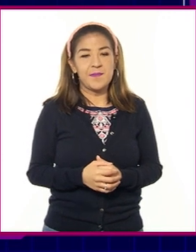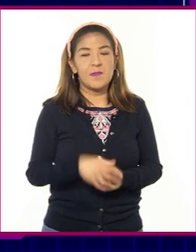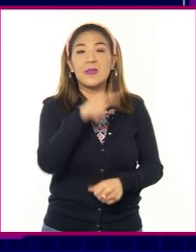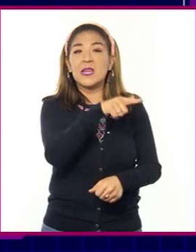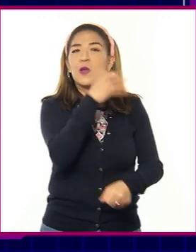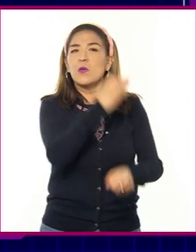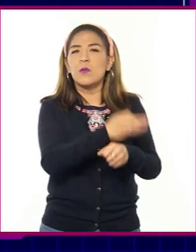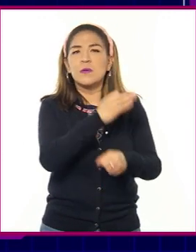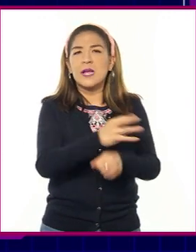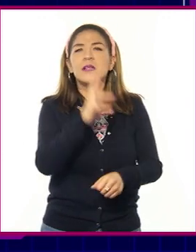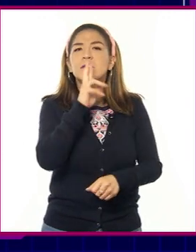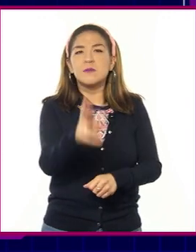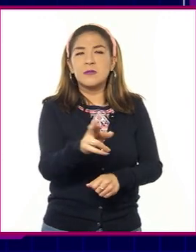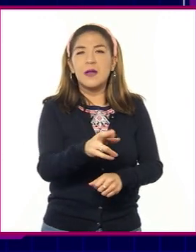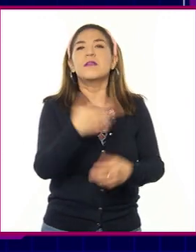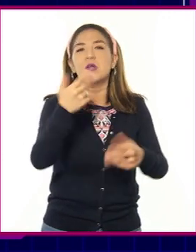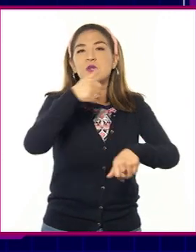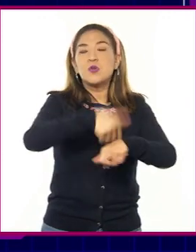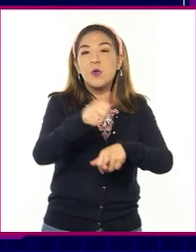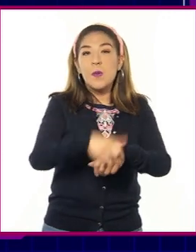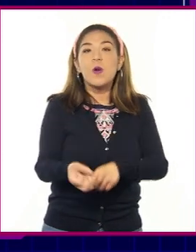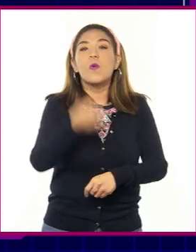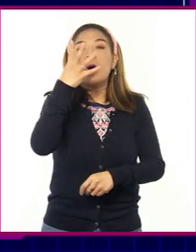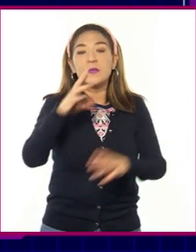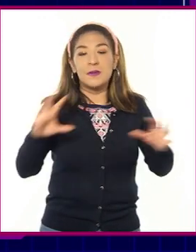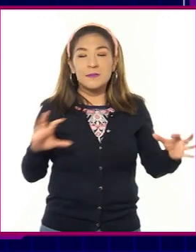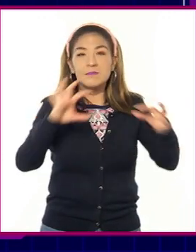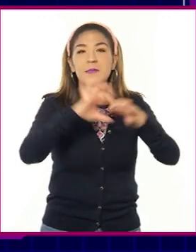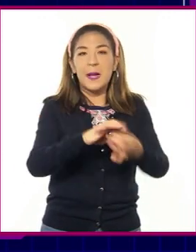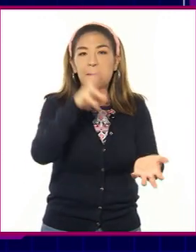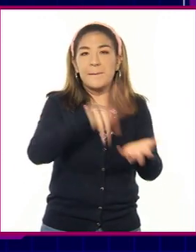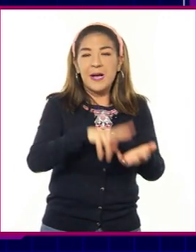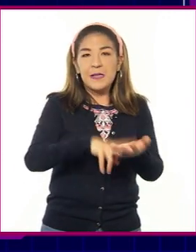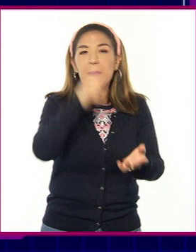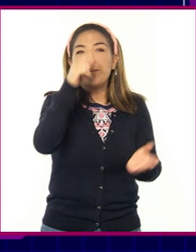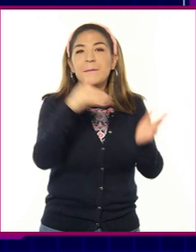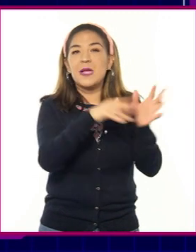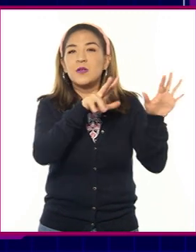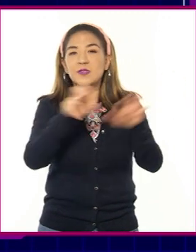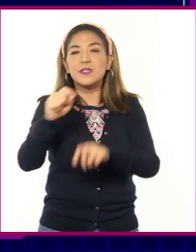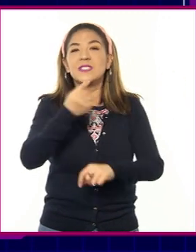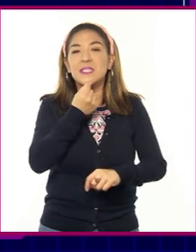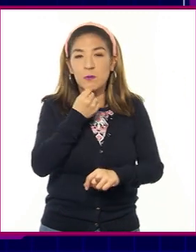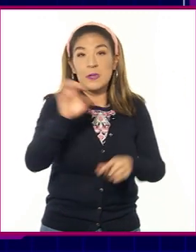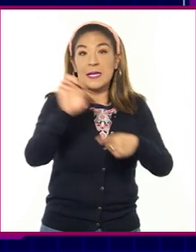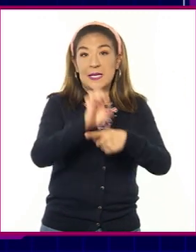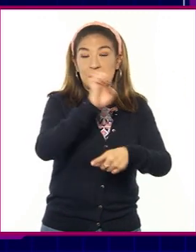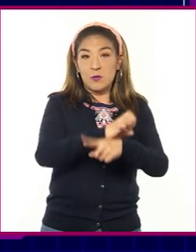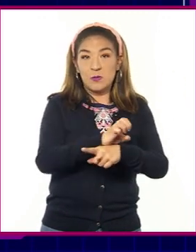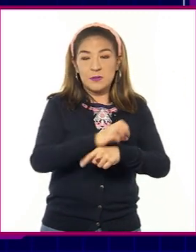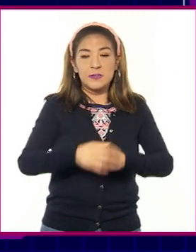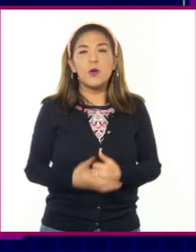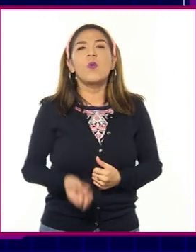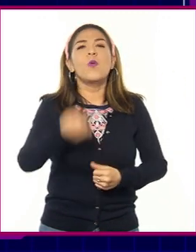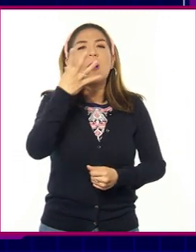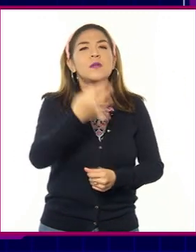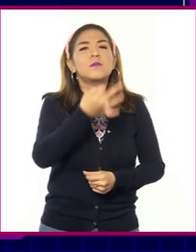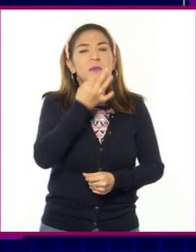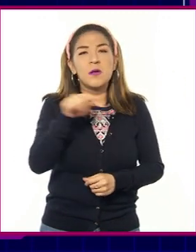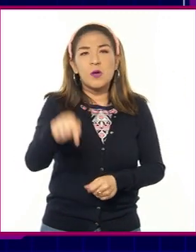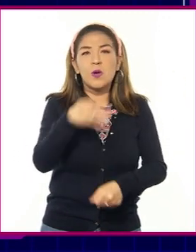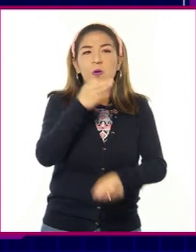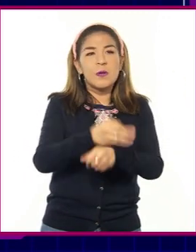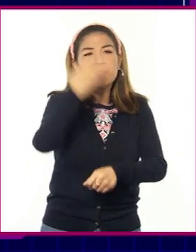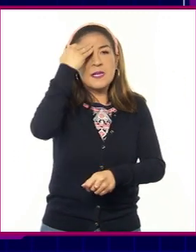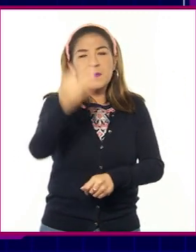Este último resultado es el número de minutos equivalentes a 1800 segundos. Entonces, ¿cuántos minutos